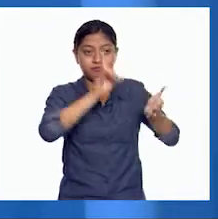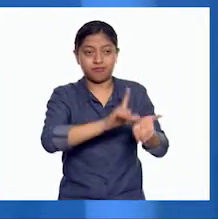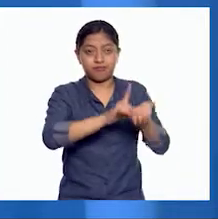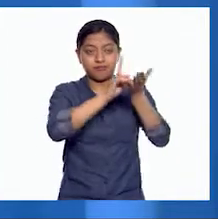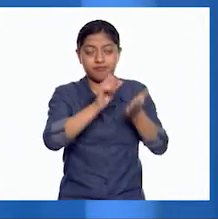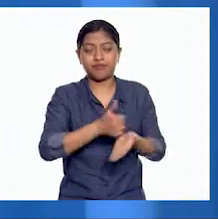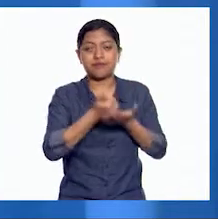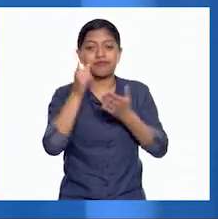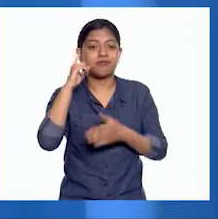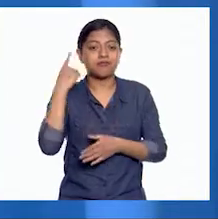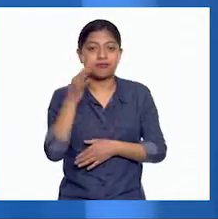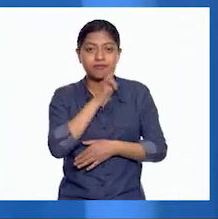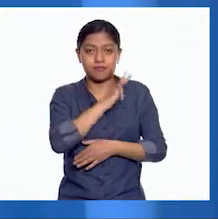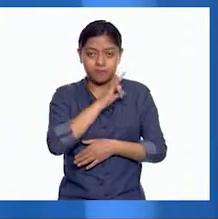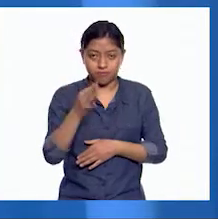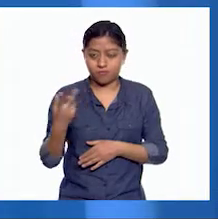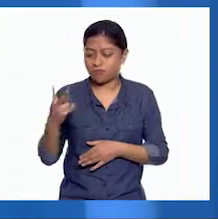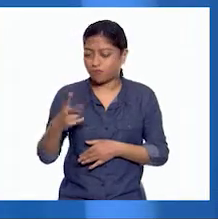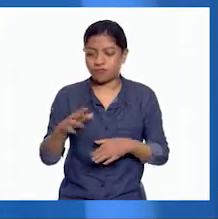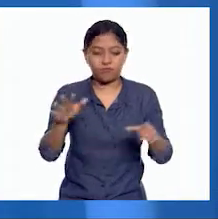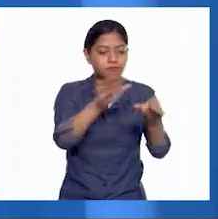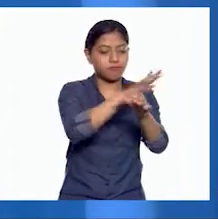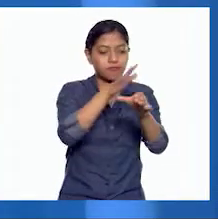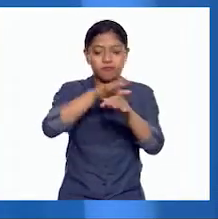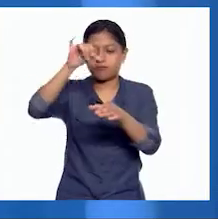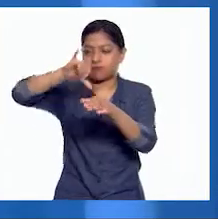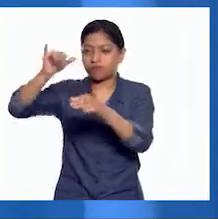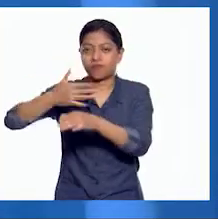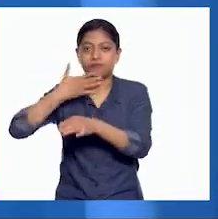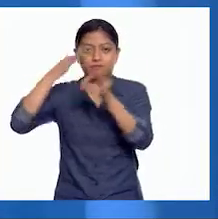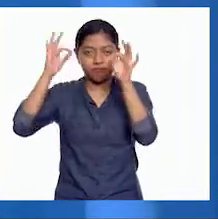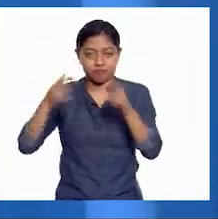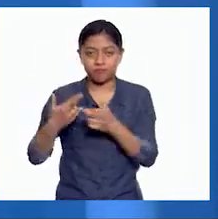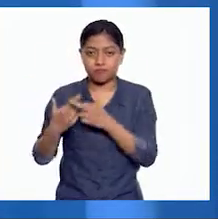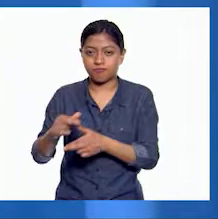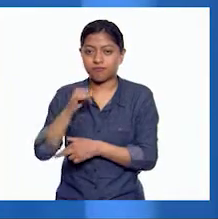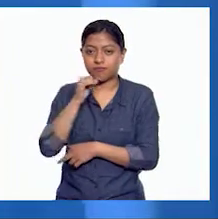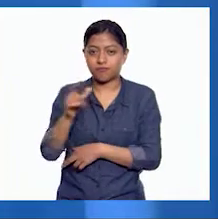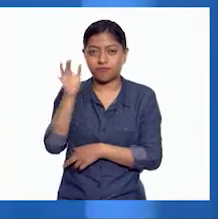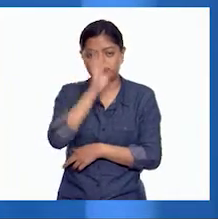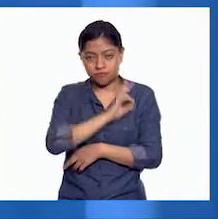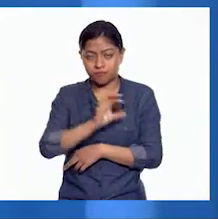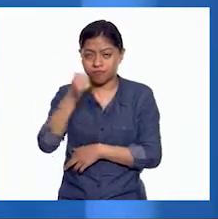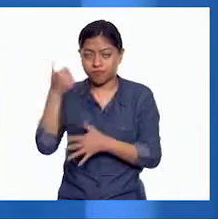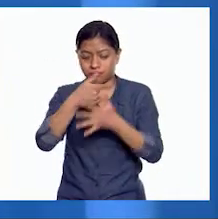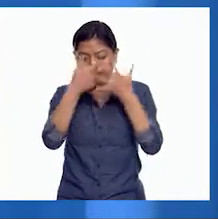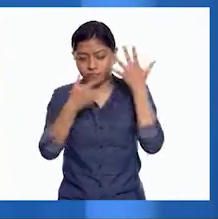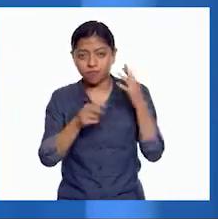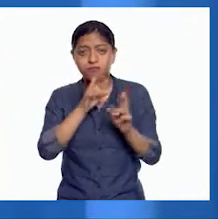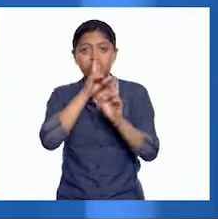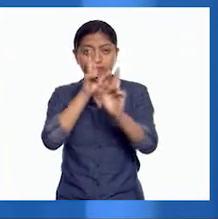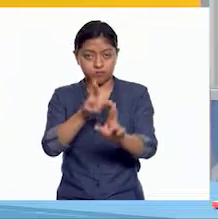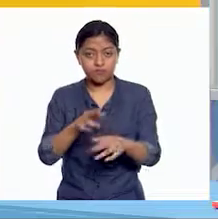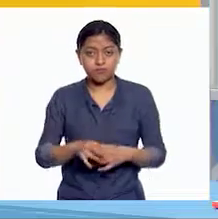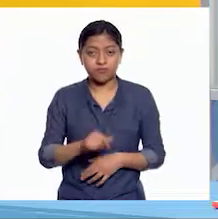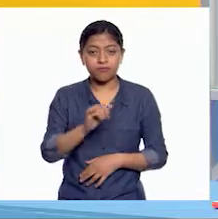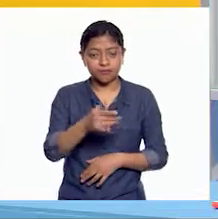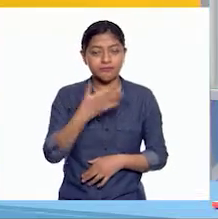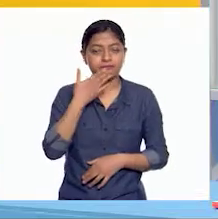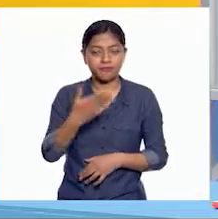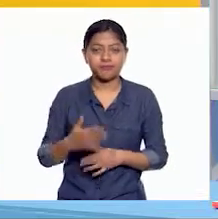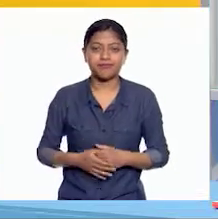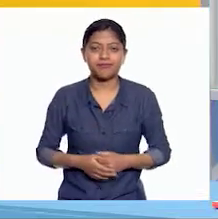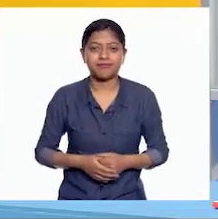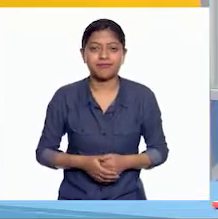sirve para repartir ambos líquidos y no sobra nada. Pero, ¿podemos buscar otras opciones de garrafones, maestra?